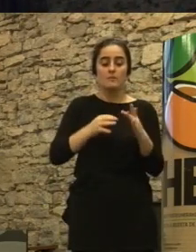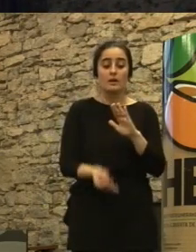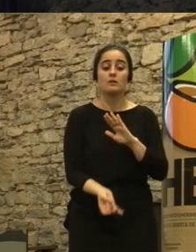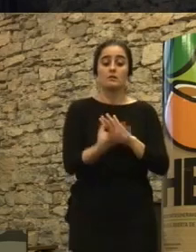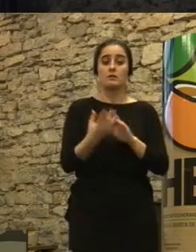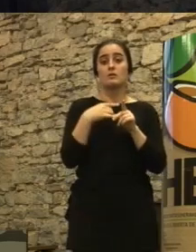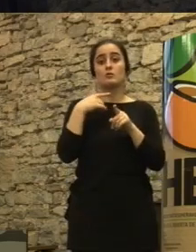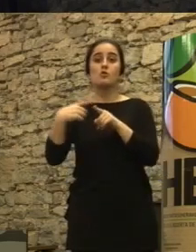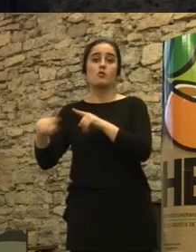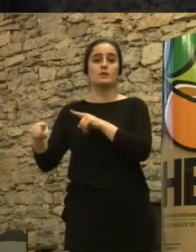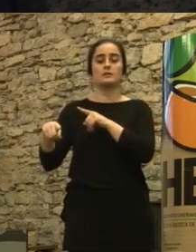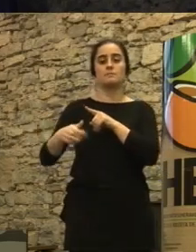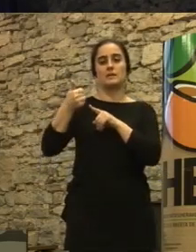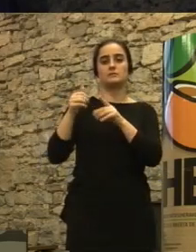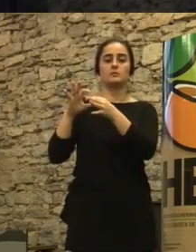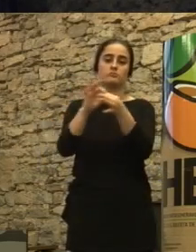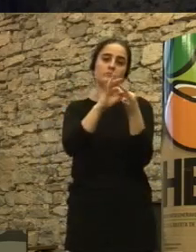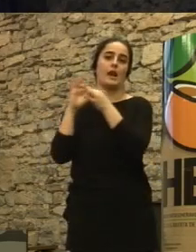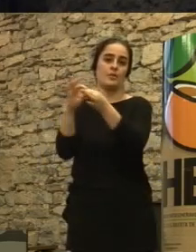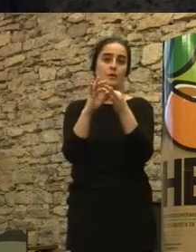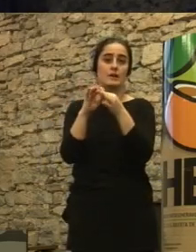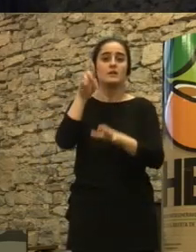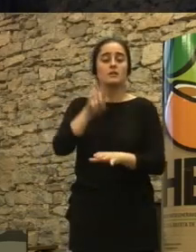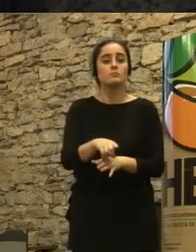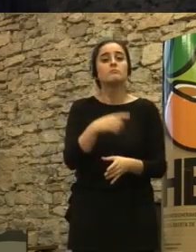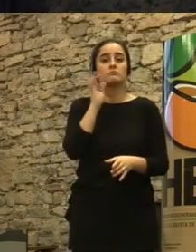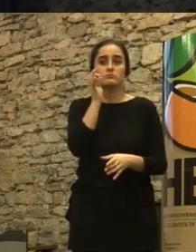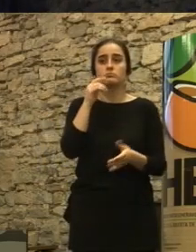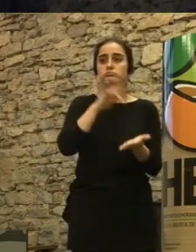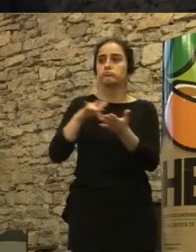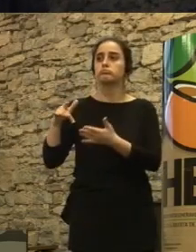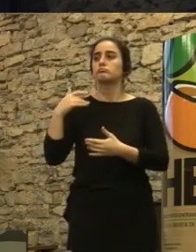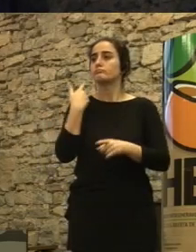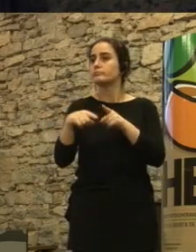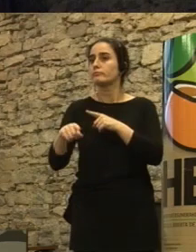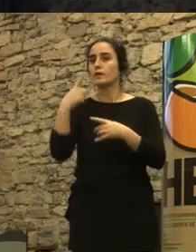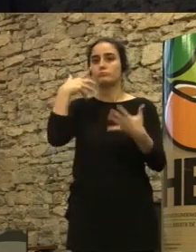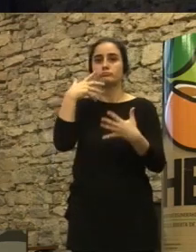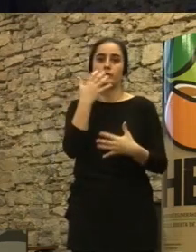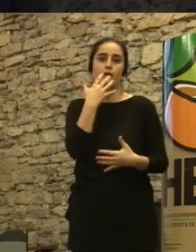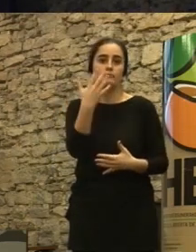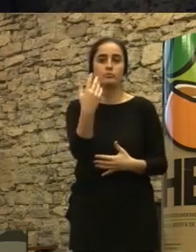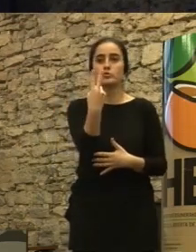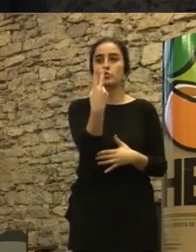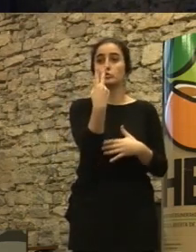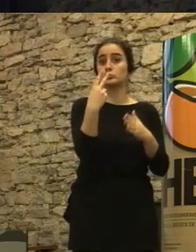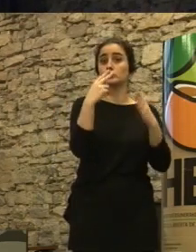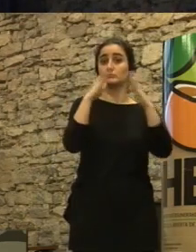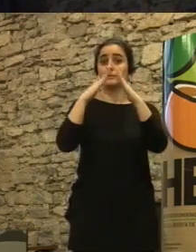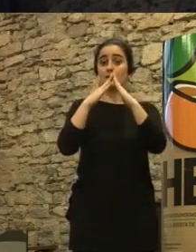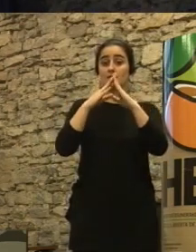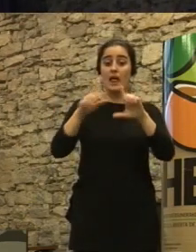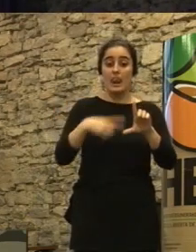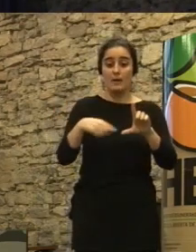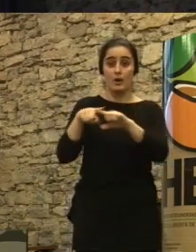cosas que ya caen en lo relacional. Claro. Y por supuesto que han pasado cosas llamativas, como por ejemplo dos viviendas que compartían lavadora. Hubo